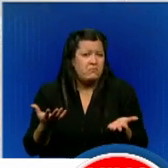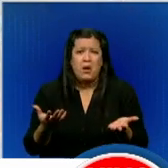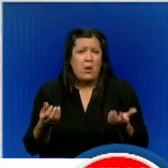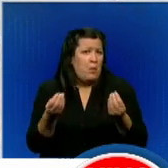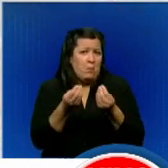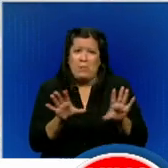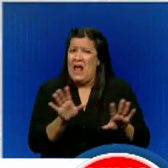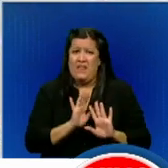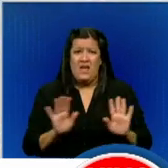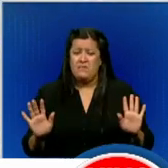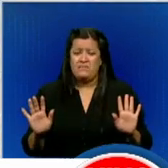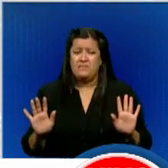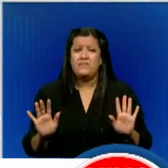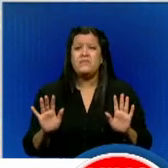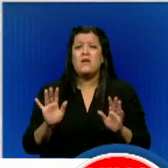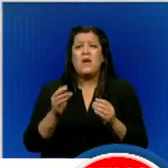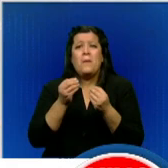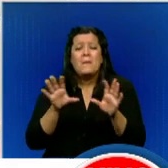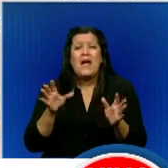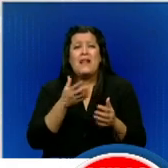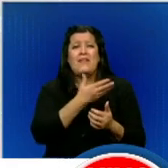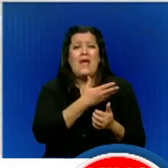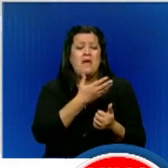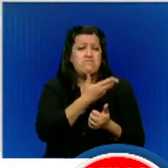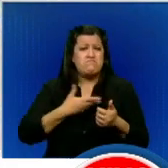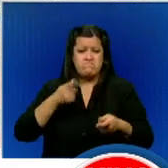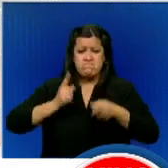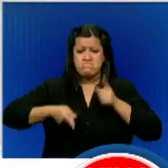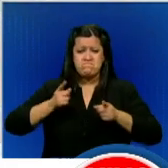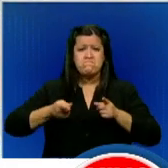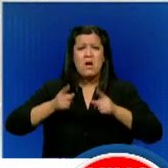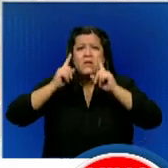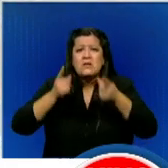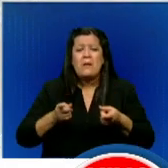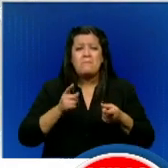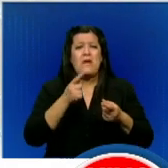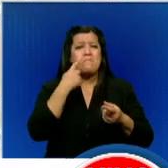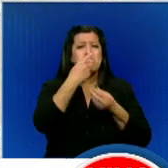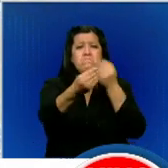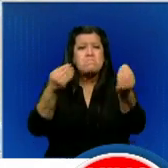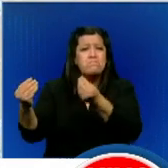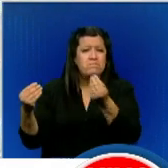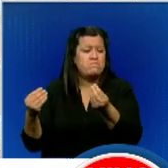tanto los gobiernos como también los habitantes de cada una de las provincias